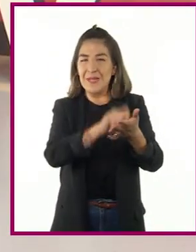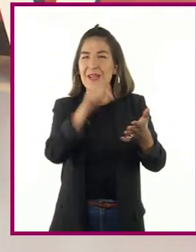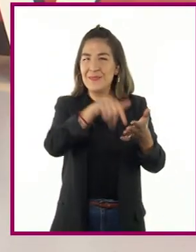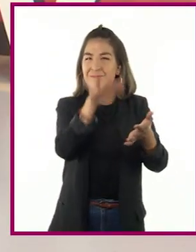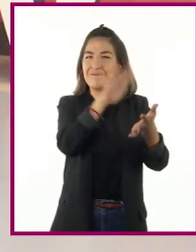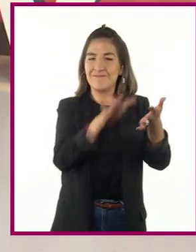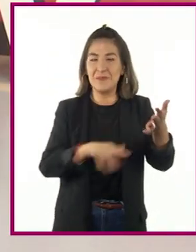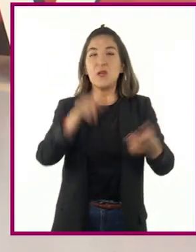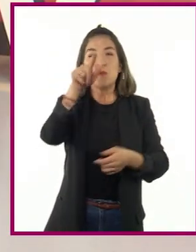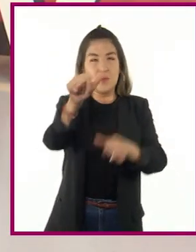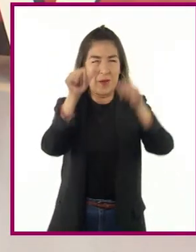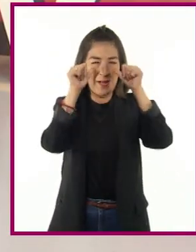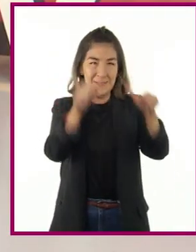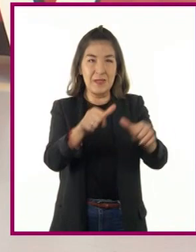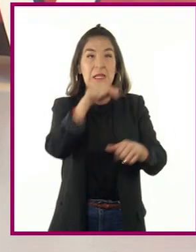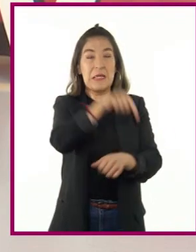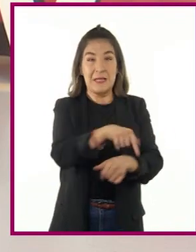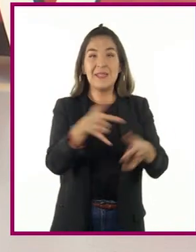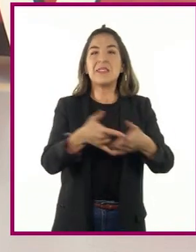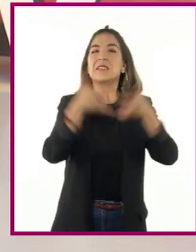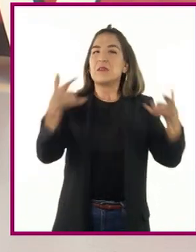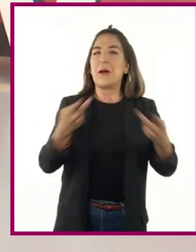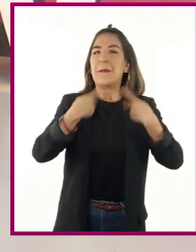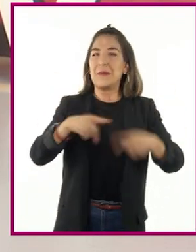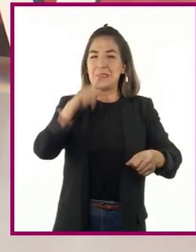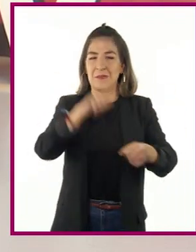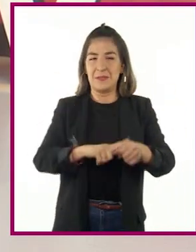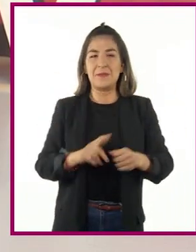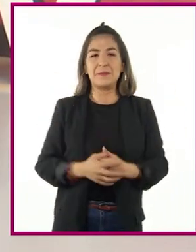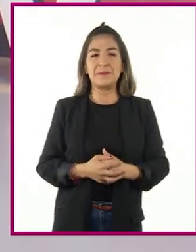atención, también en su autobiografía.